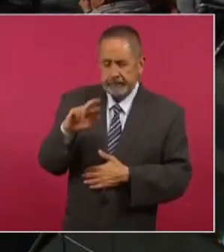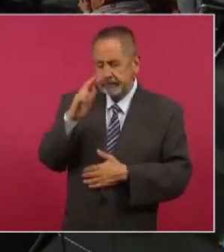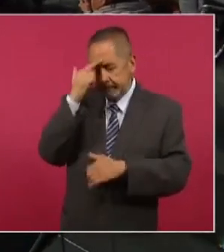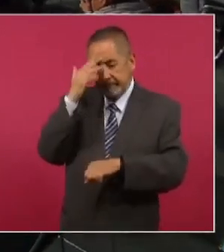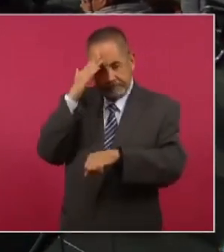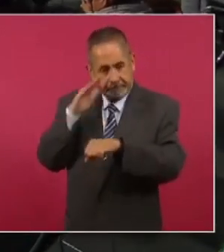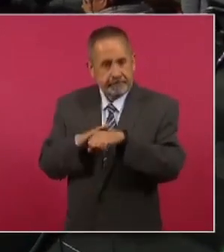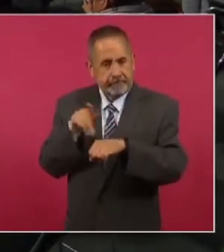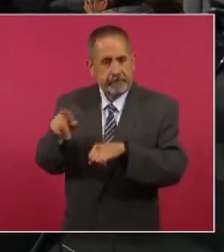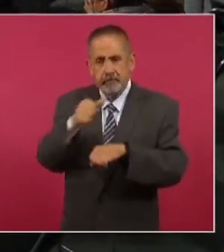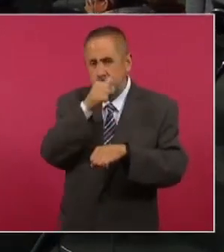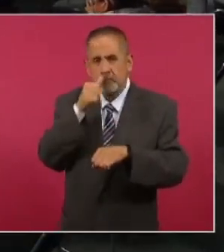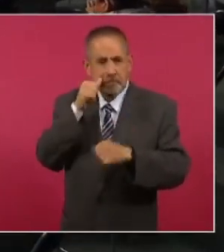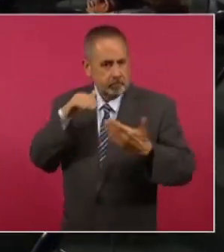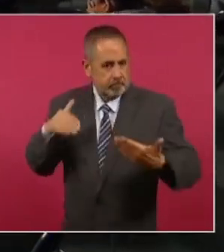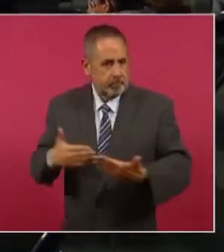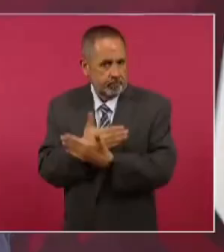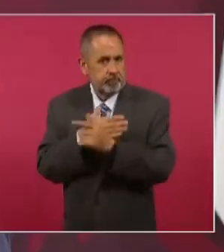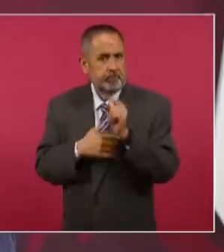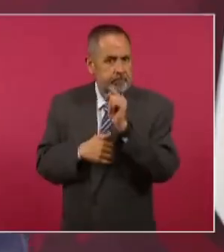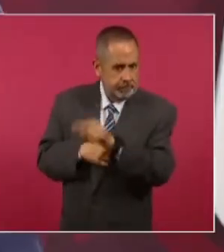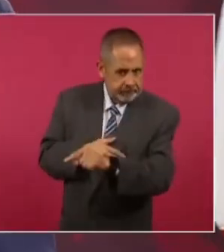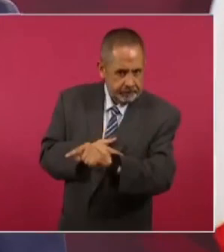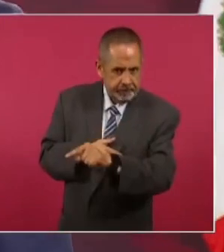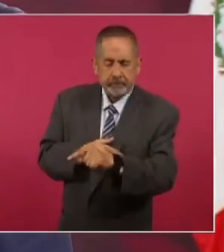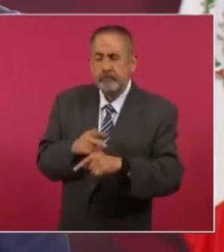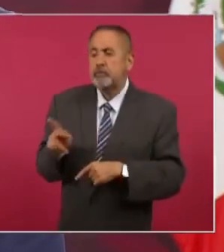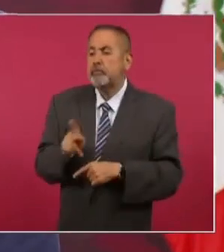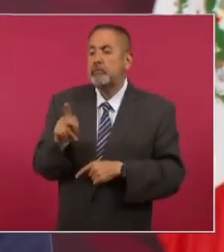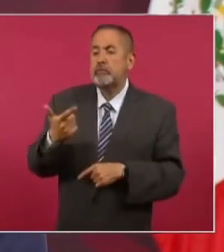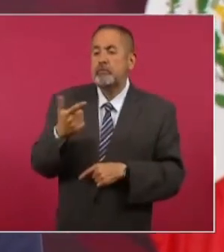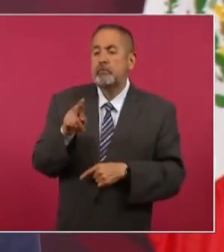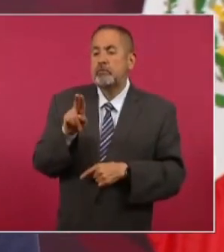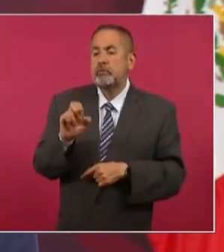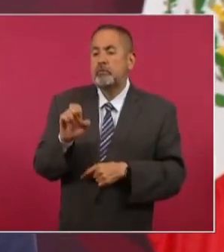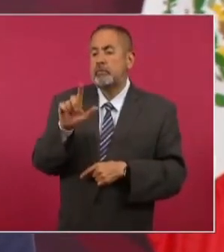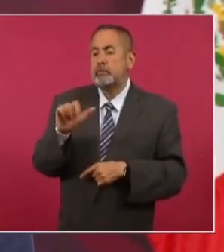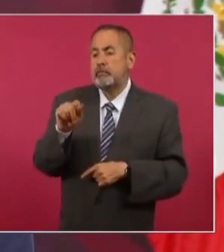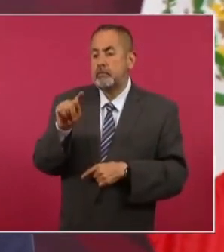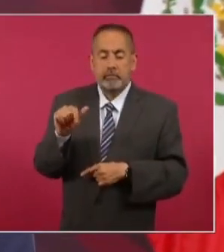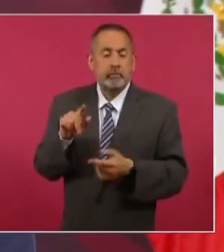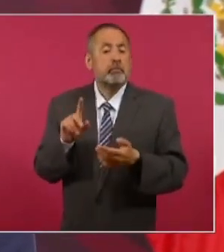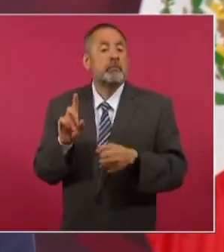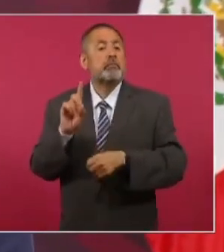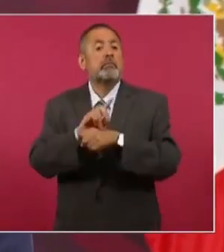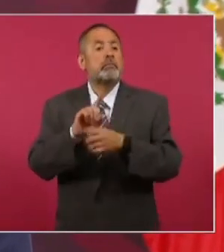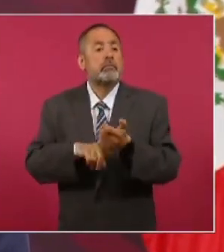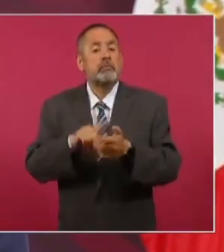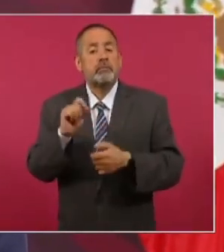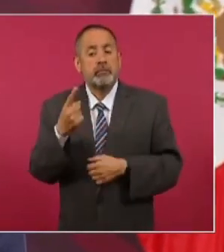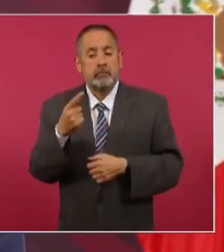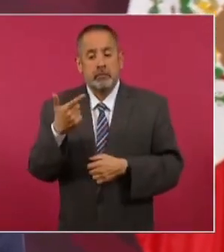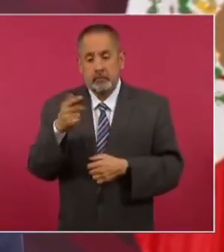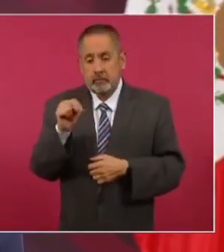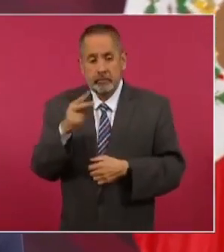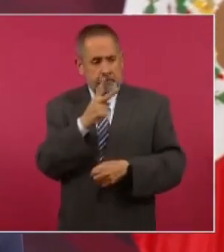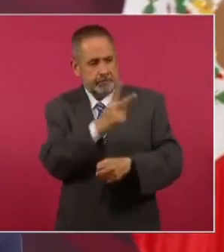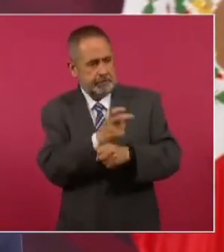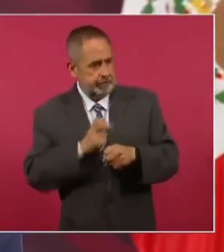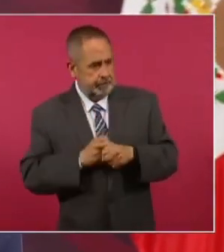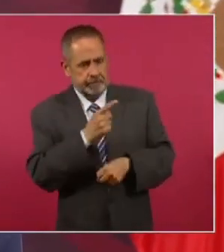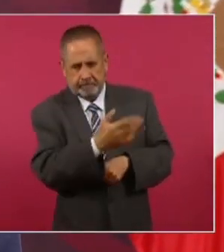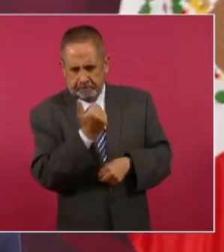siempre vamos allá entonces vamos a estar el día 21 porque lo invito a él